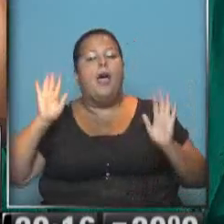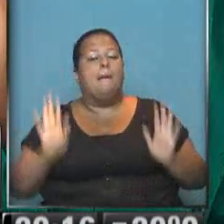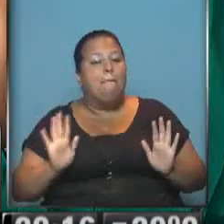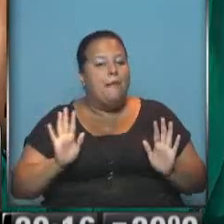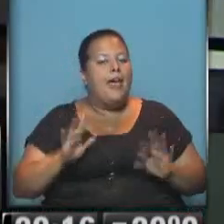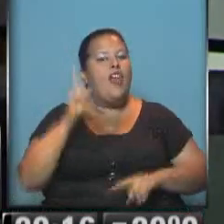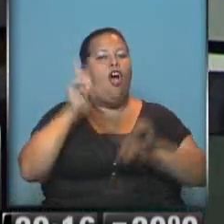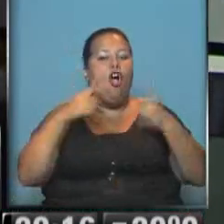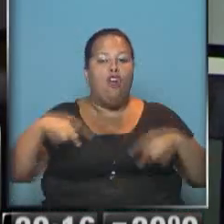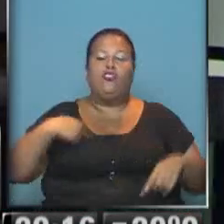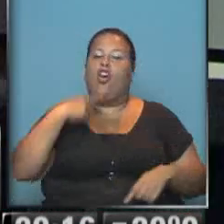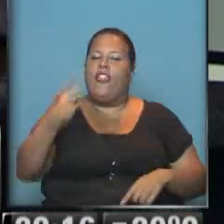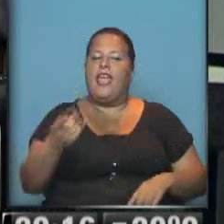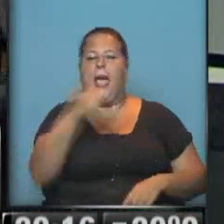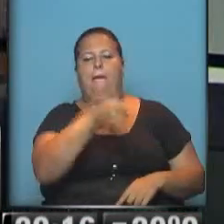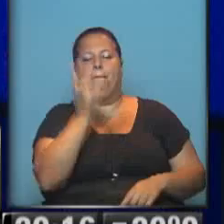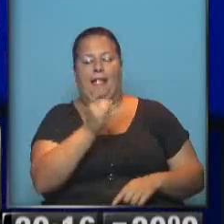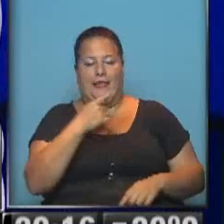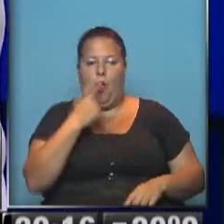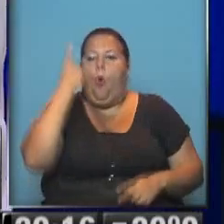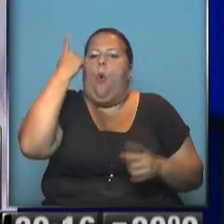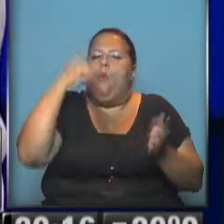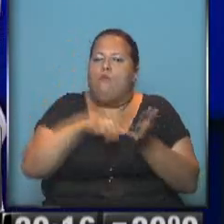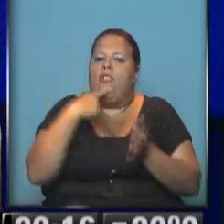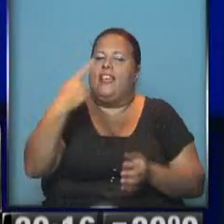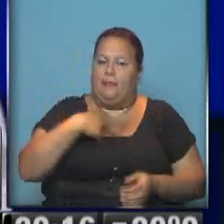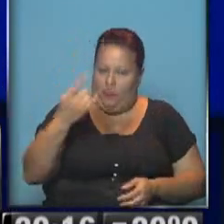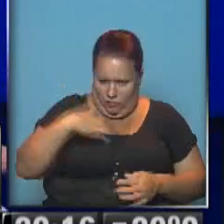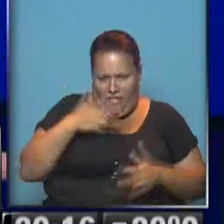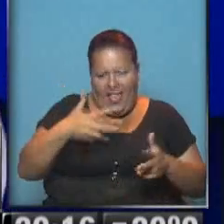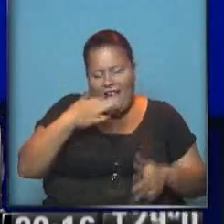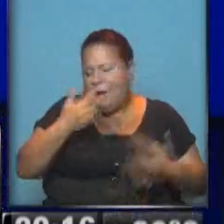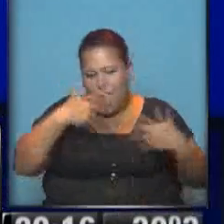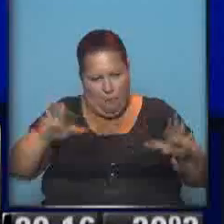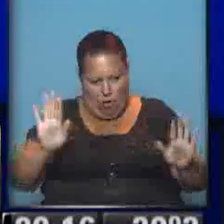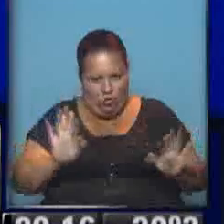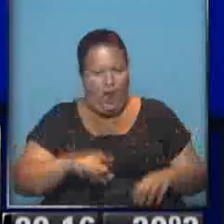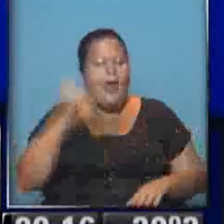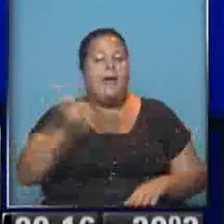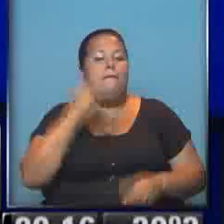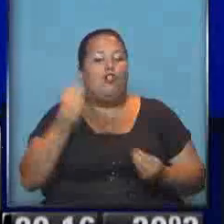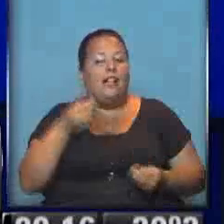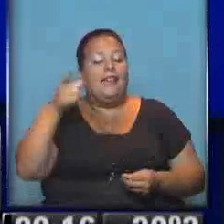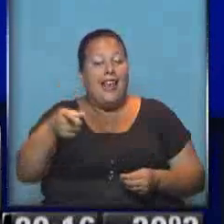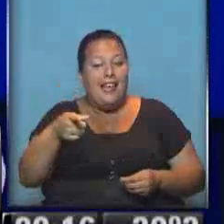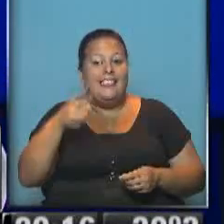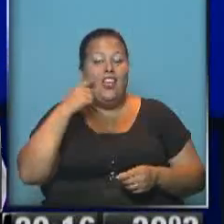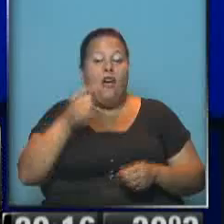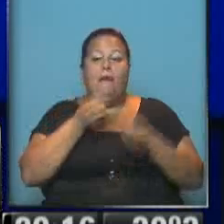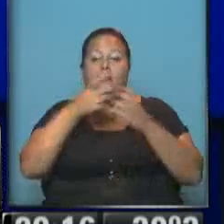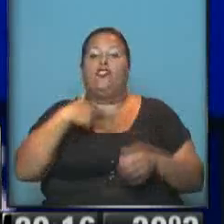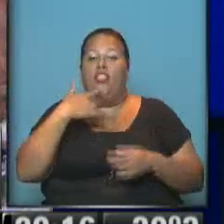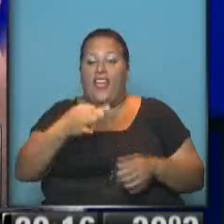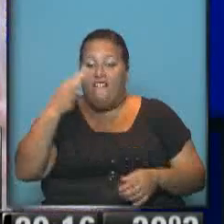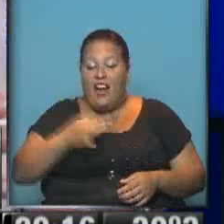tal cosa que yo había dicho no era cierta, una cosa que era cierta, pero no importa, lo importante fue que esa cosa que no era